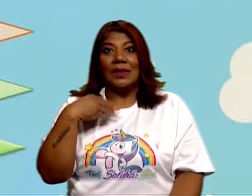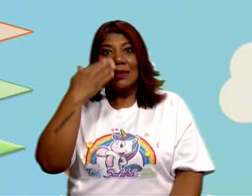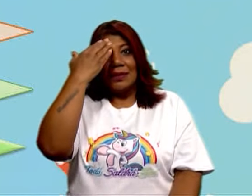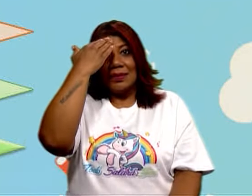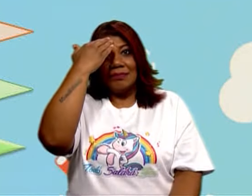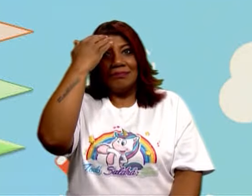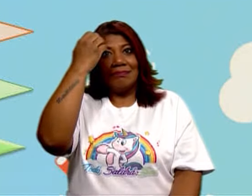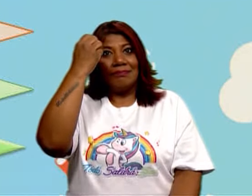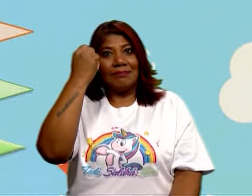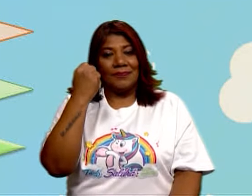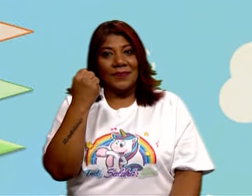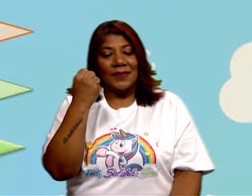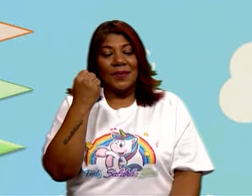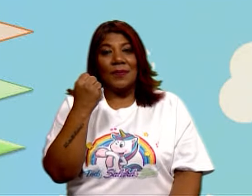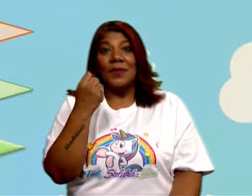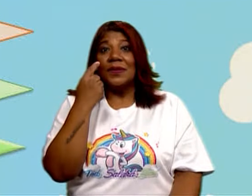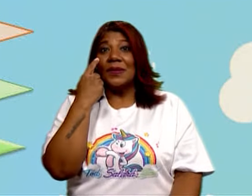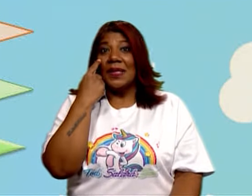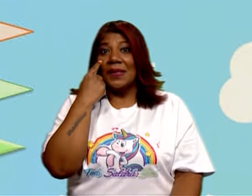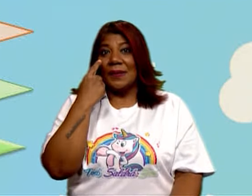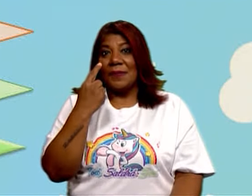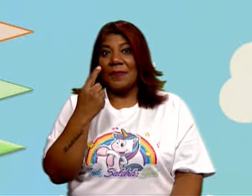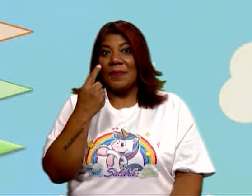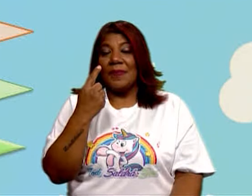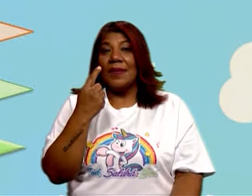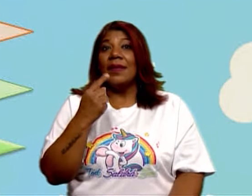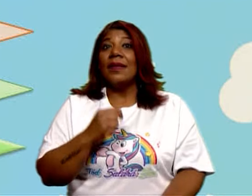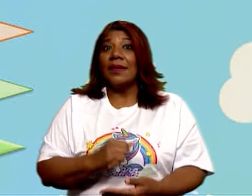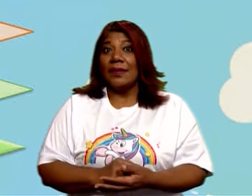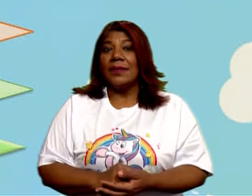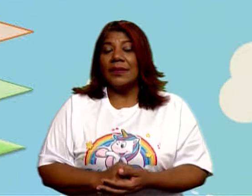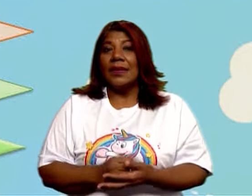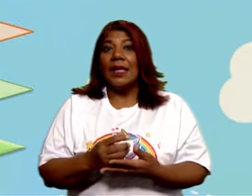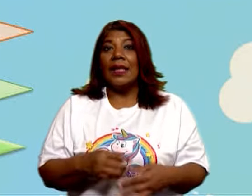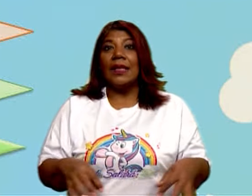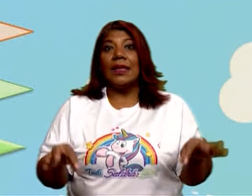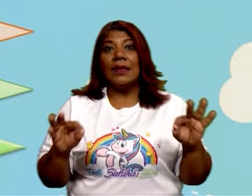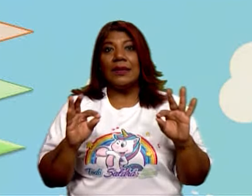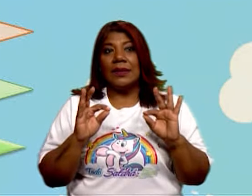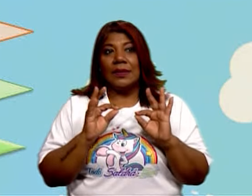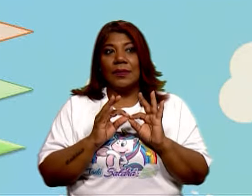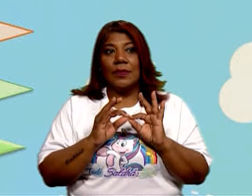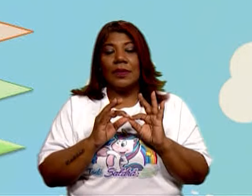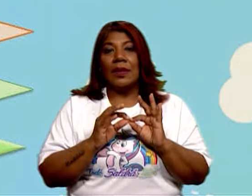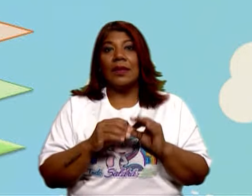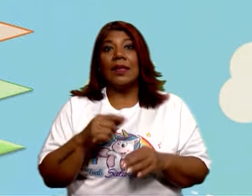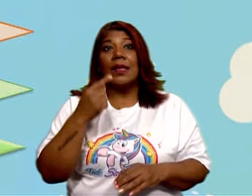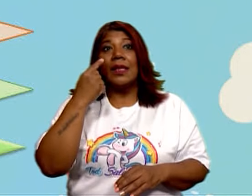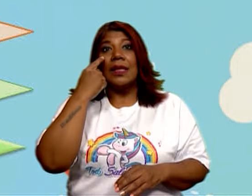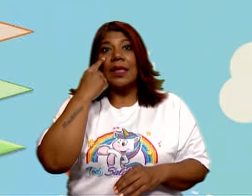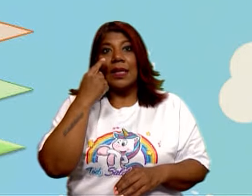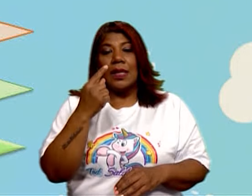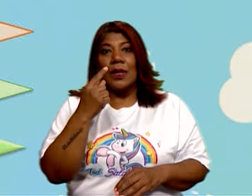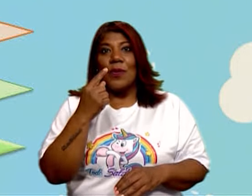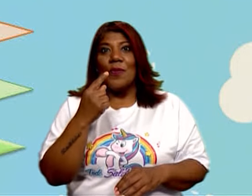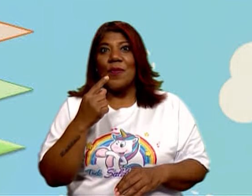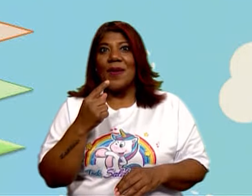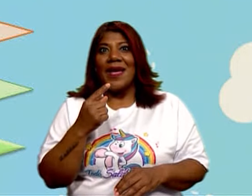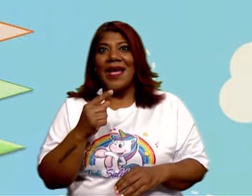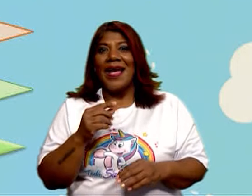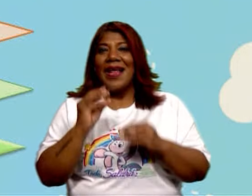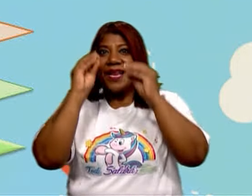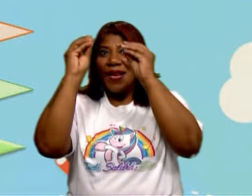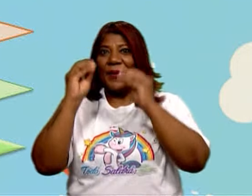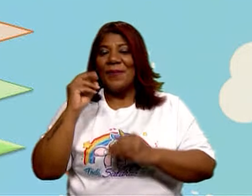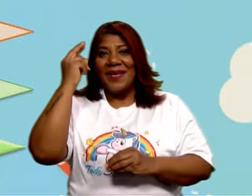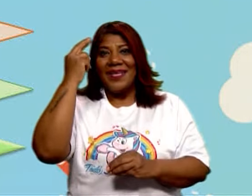semana pasada nos fuimos a verlo en algunas áreas específicas y te lo señalamos, entre la maestra Nati